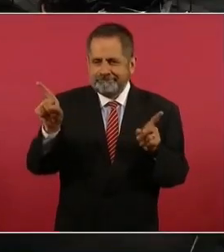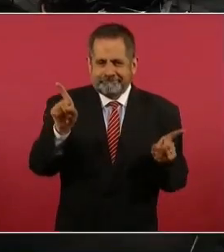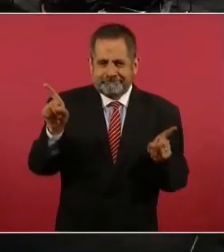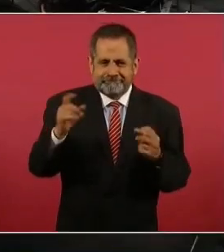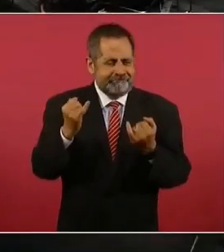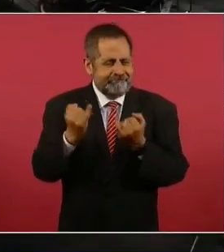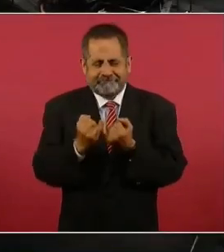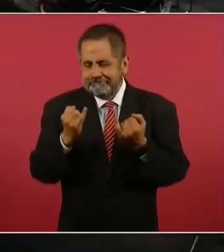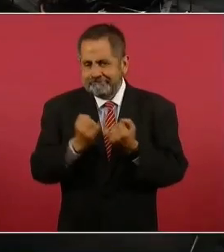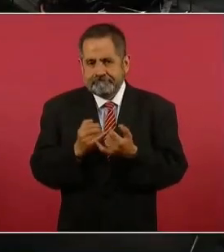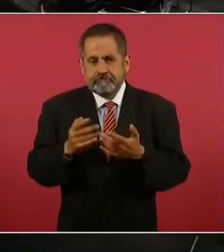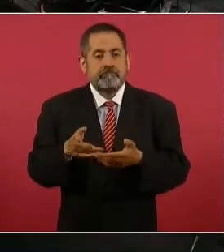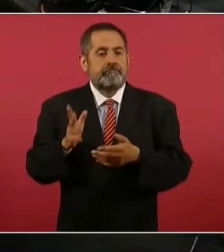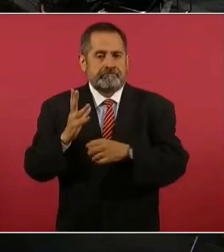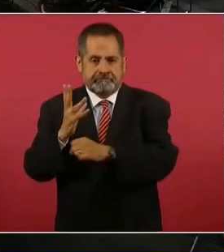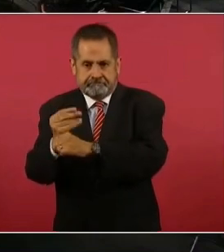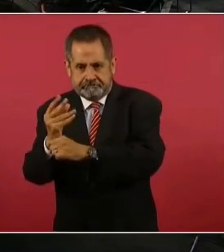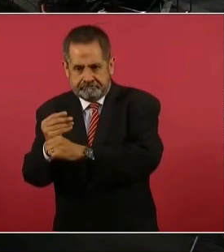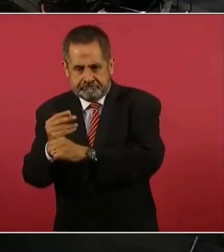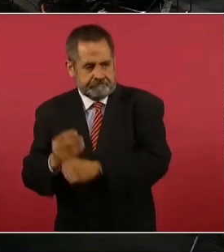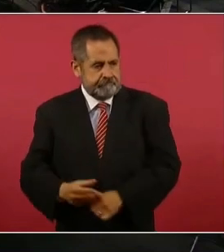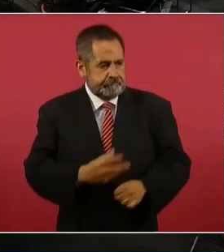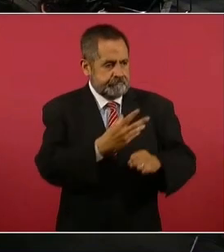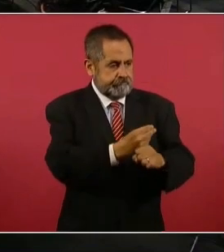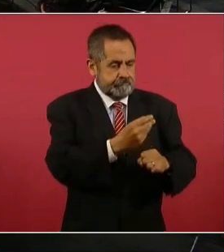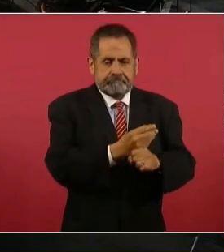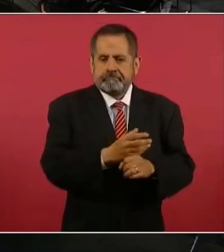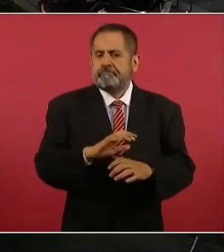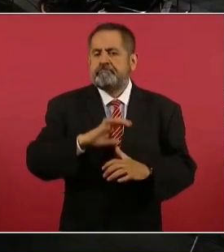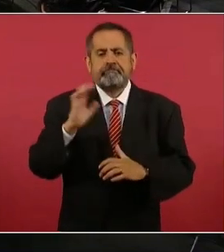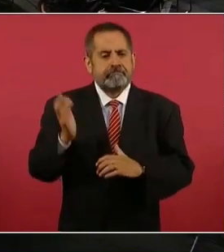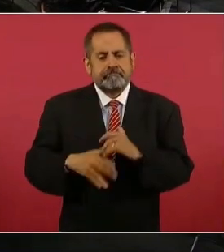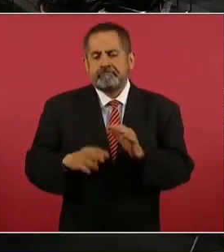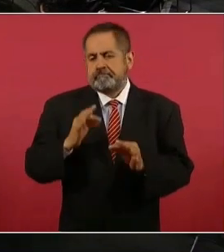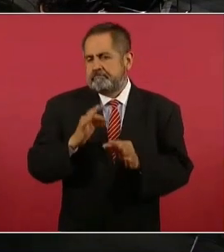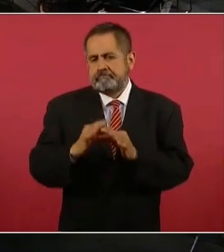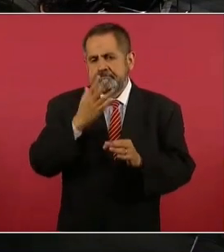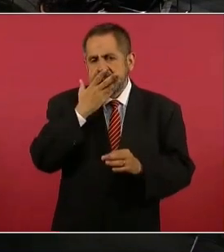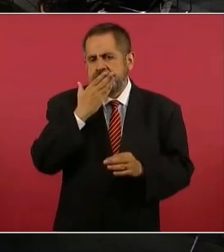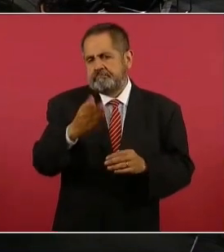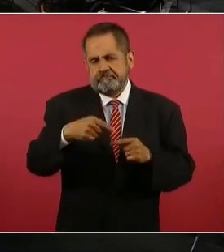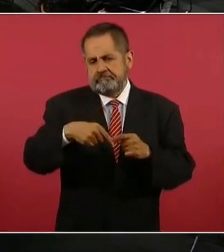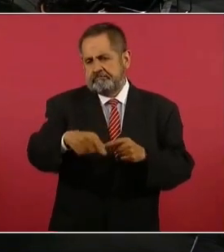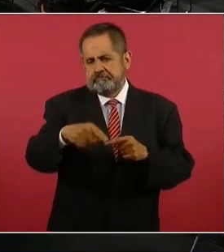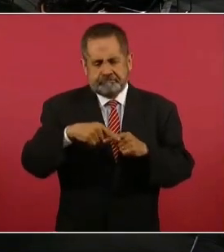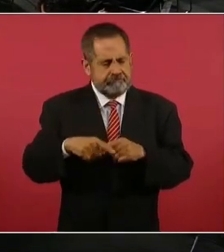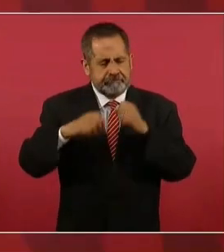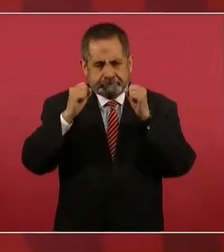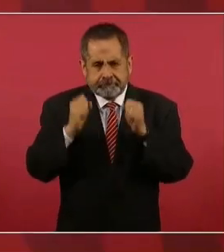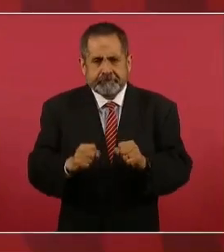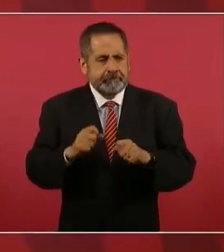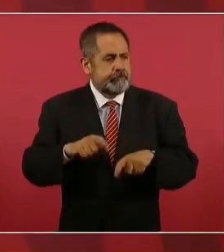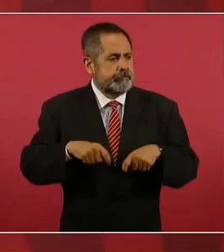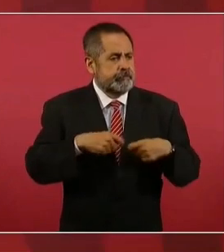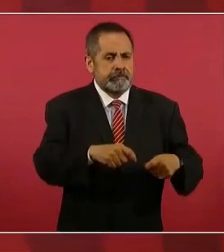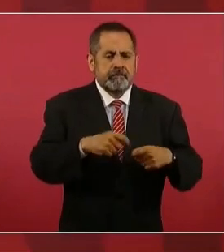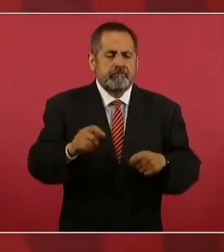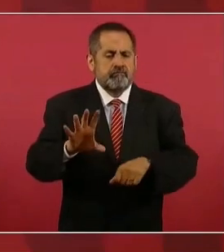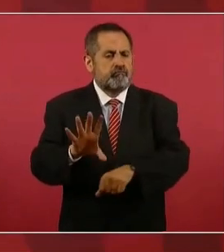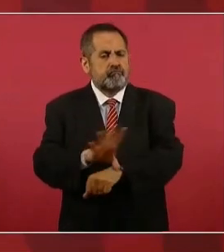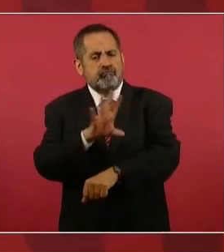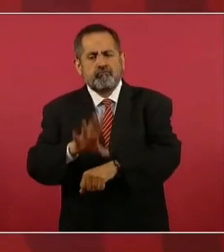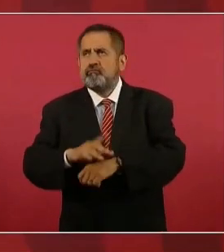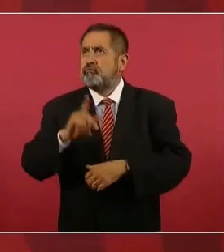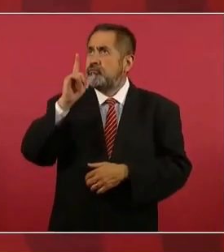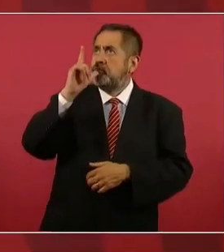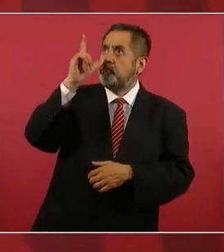ya estamos trabajando y se va a garantizar el abasto permanente